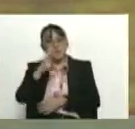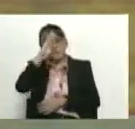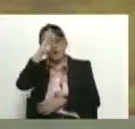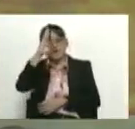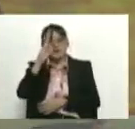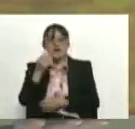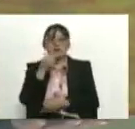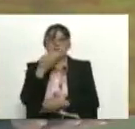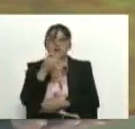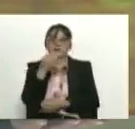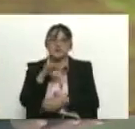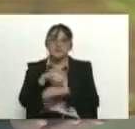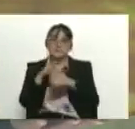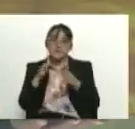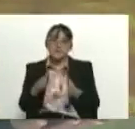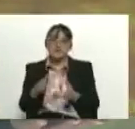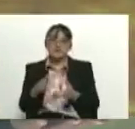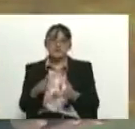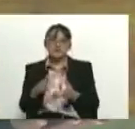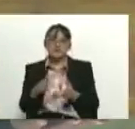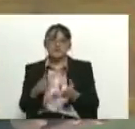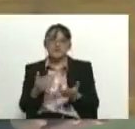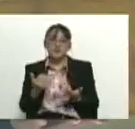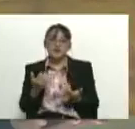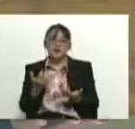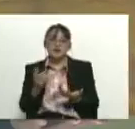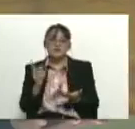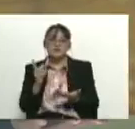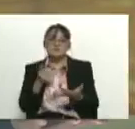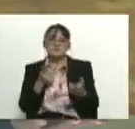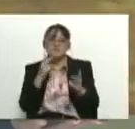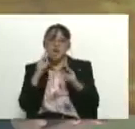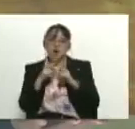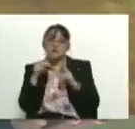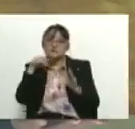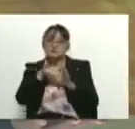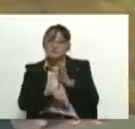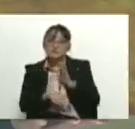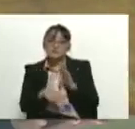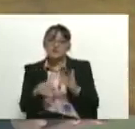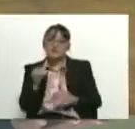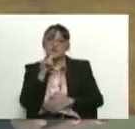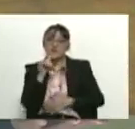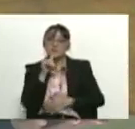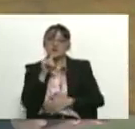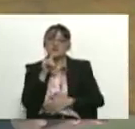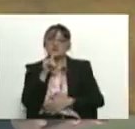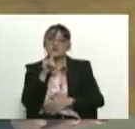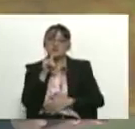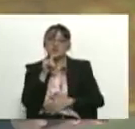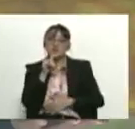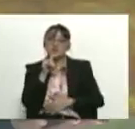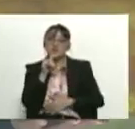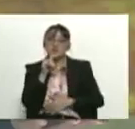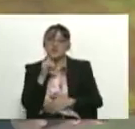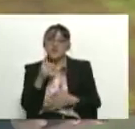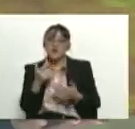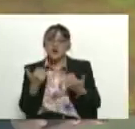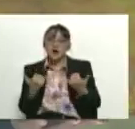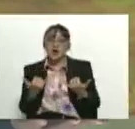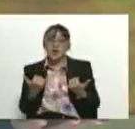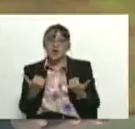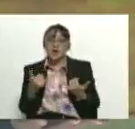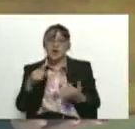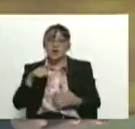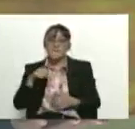ministro Bienvenido a la emisión meridiana de la noticia para conocer de primera mano Cuál es la situación en tiempo real en